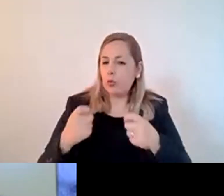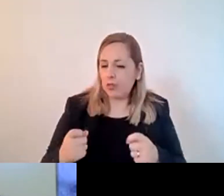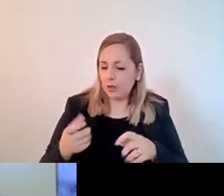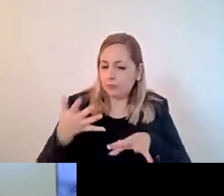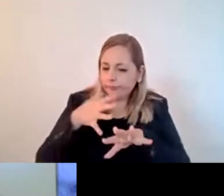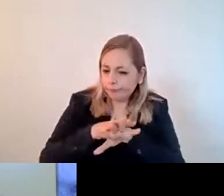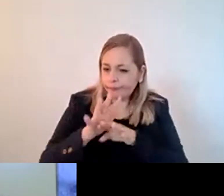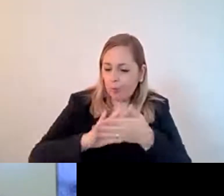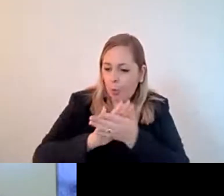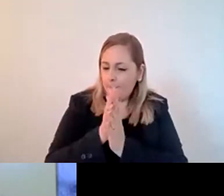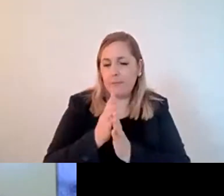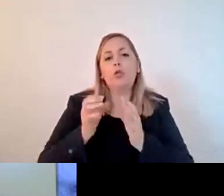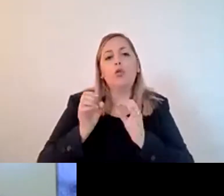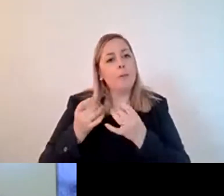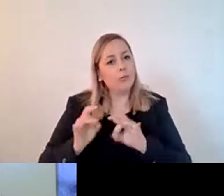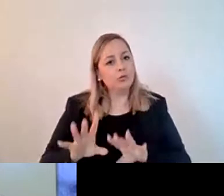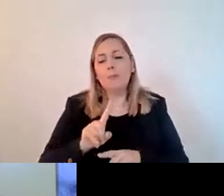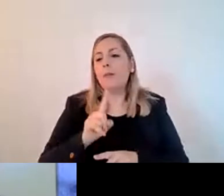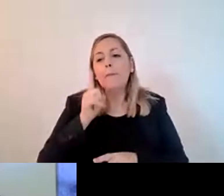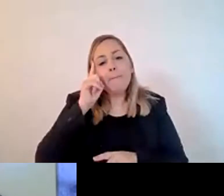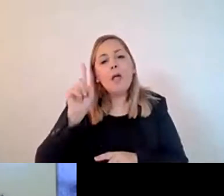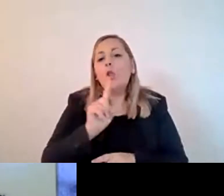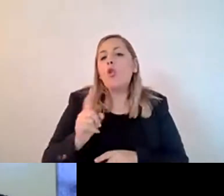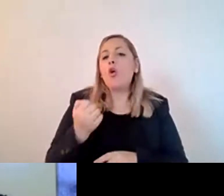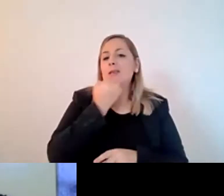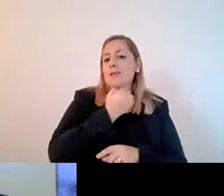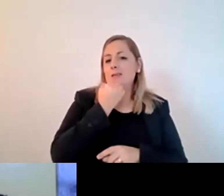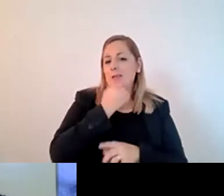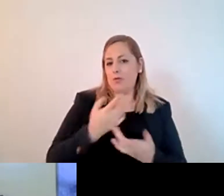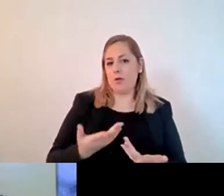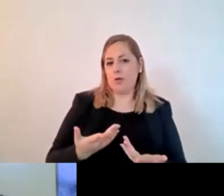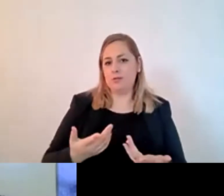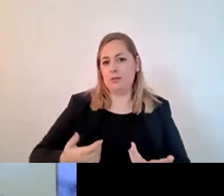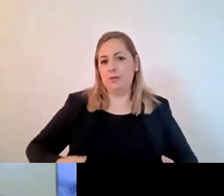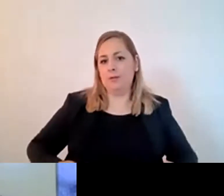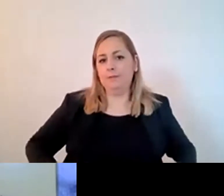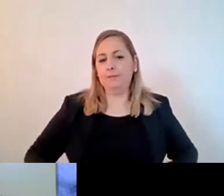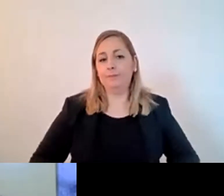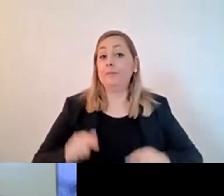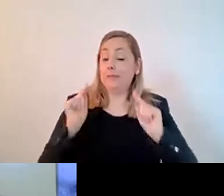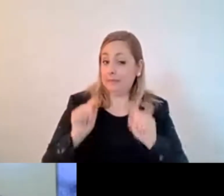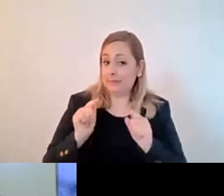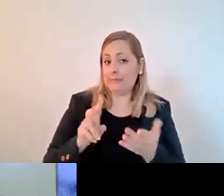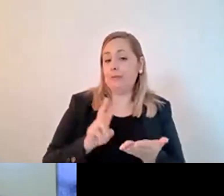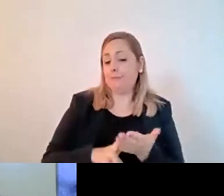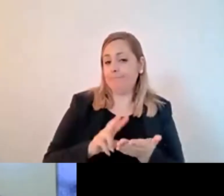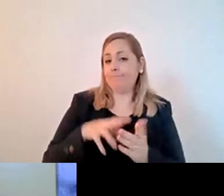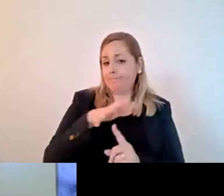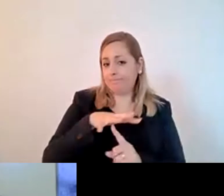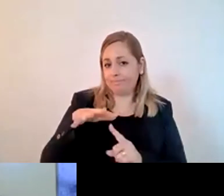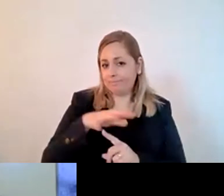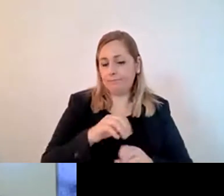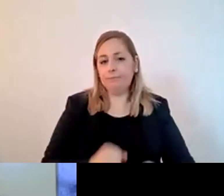integrador posible para no equivocarnos, para no equivocarse. Esa es la realidad.